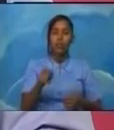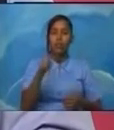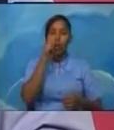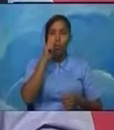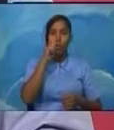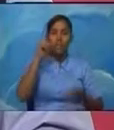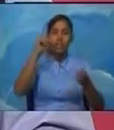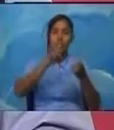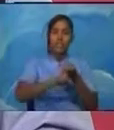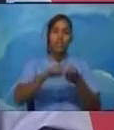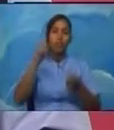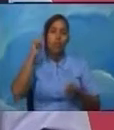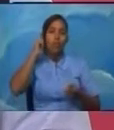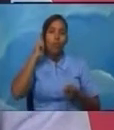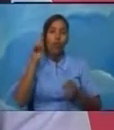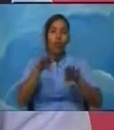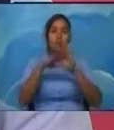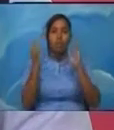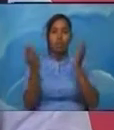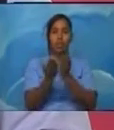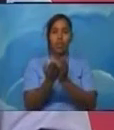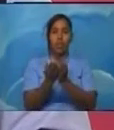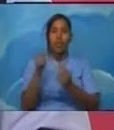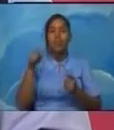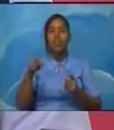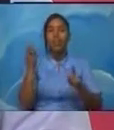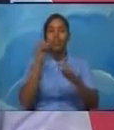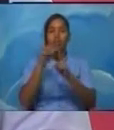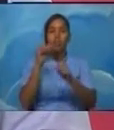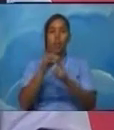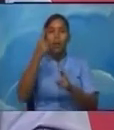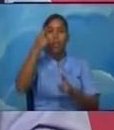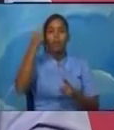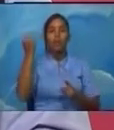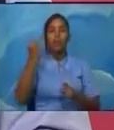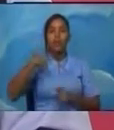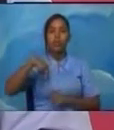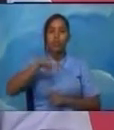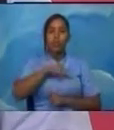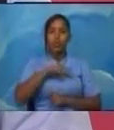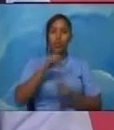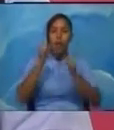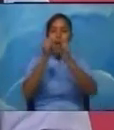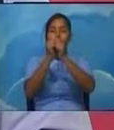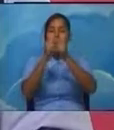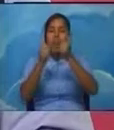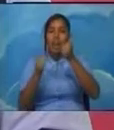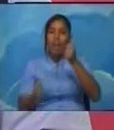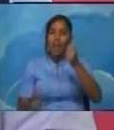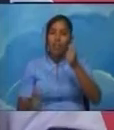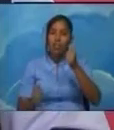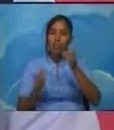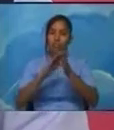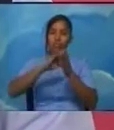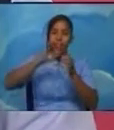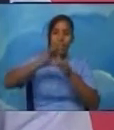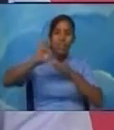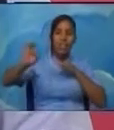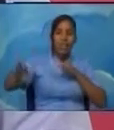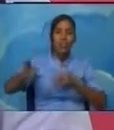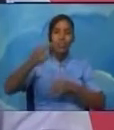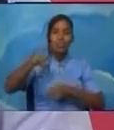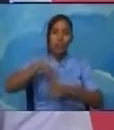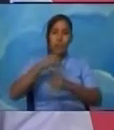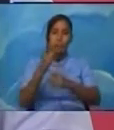mundanas. Y aunque eran hermanos, entonces aquí hay un llamado para nosotros, alejarnos de esas personas que, aunque